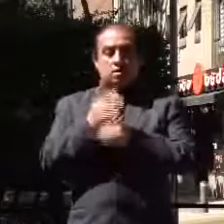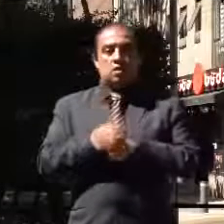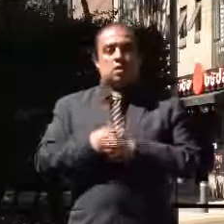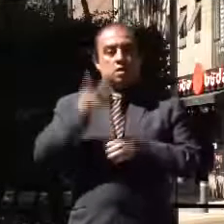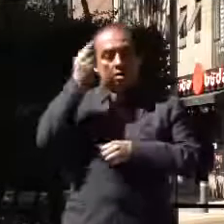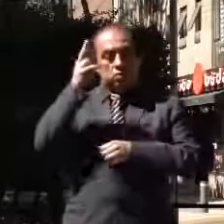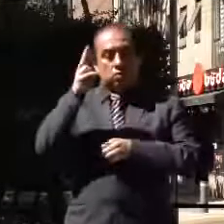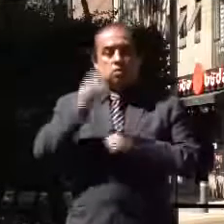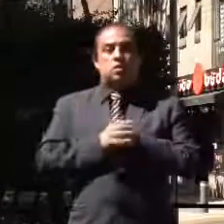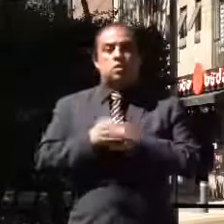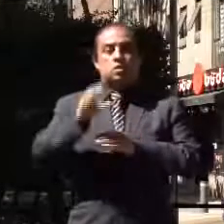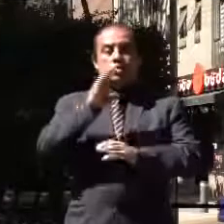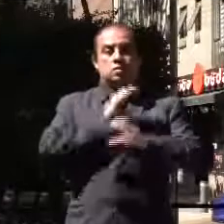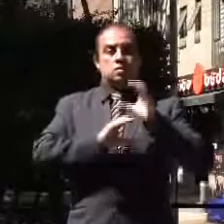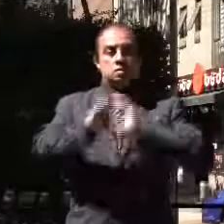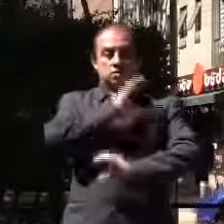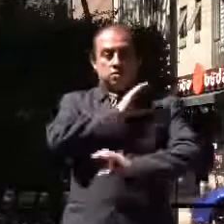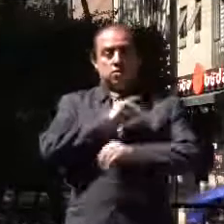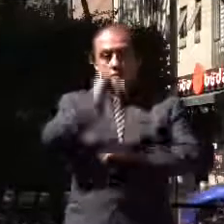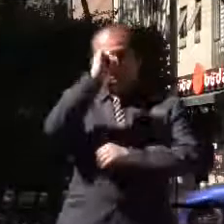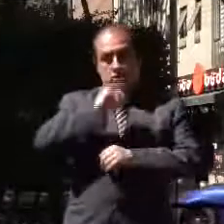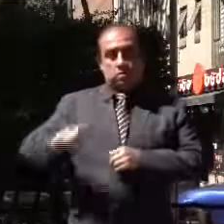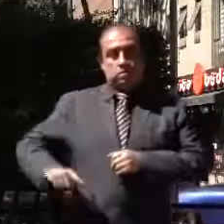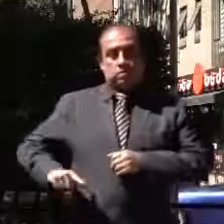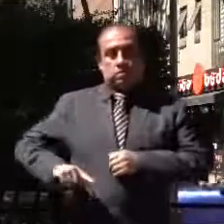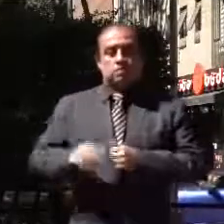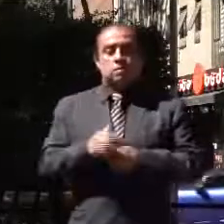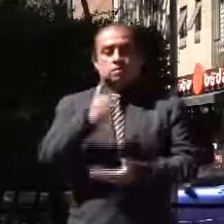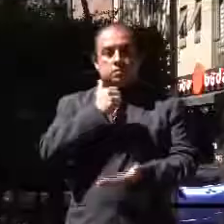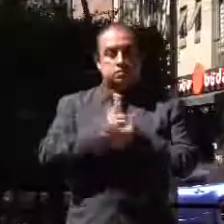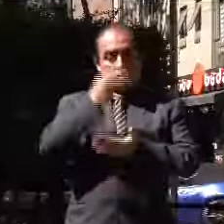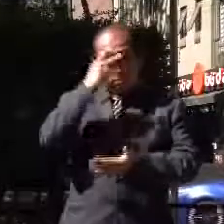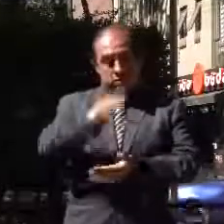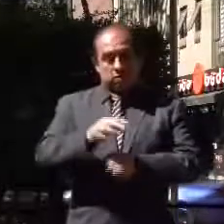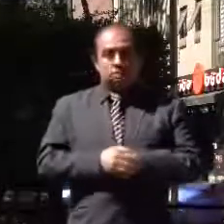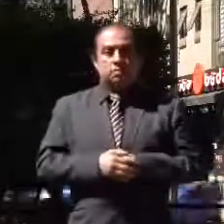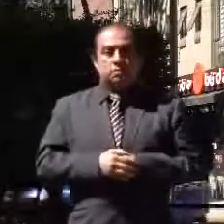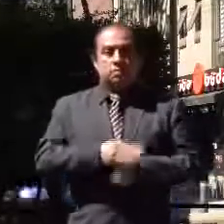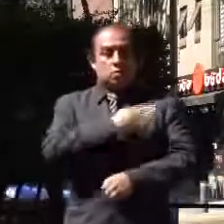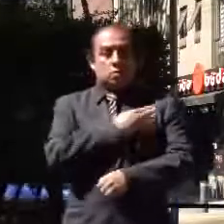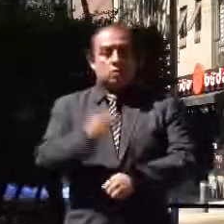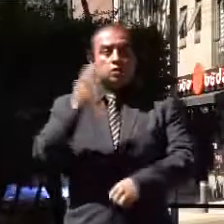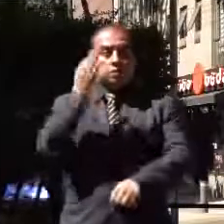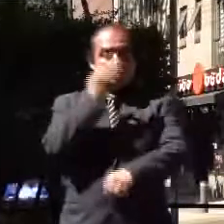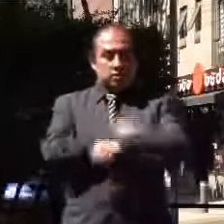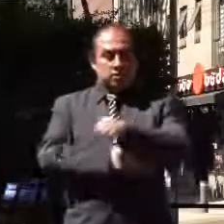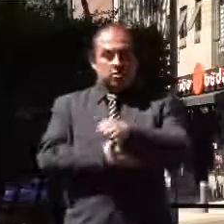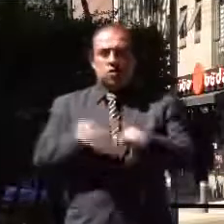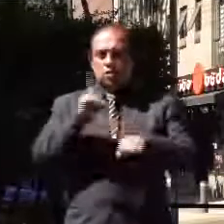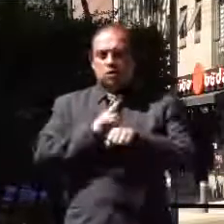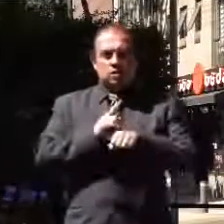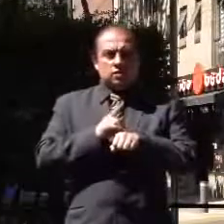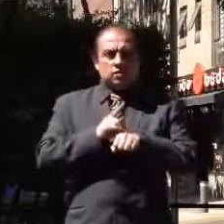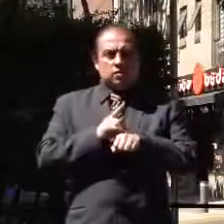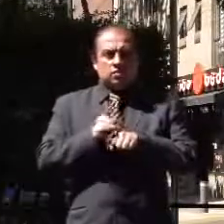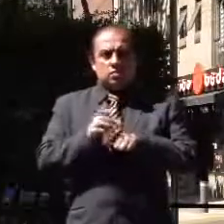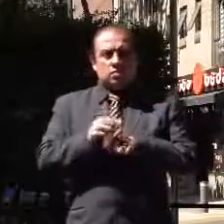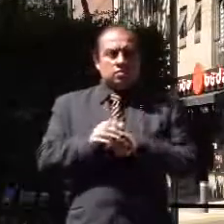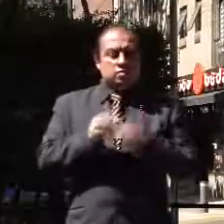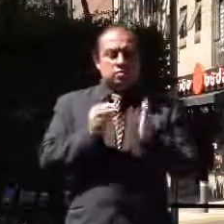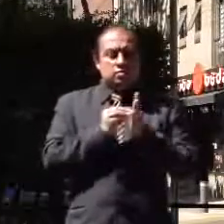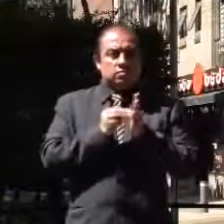Pardo, jefa de gobierno de la Ciudad de México. Muy buenas tardes o días todavía, ¿qué son? Días